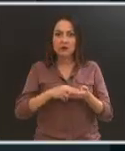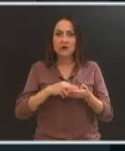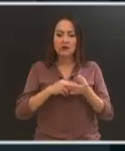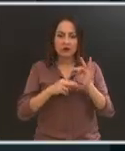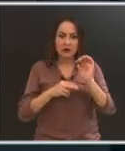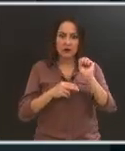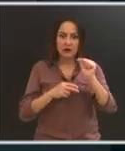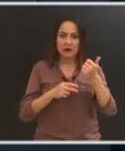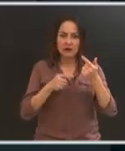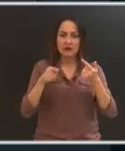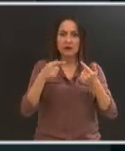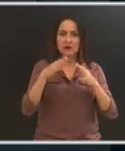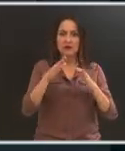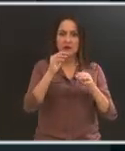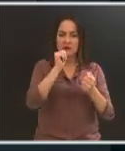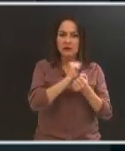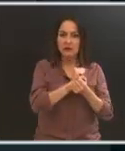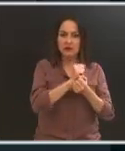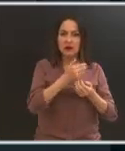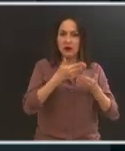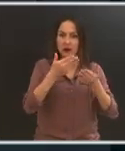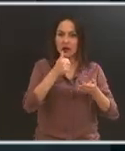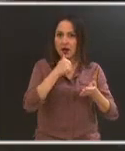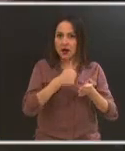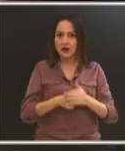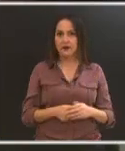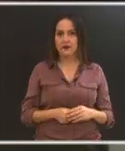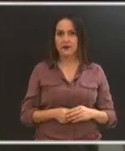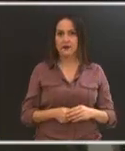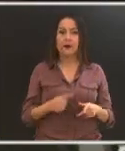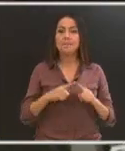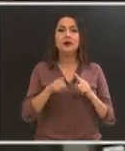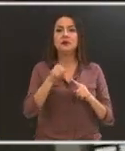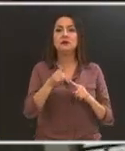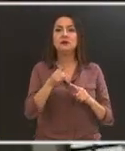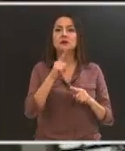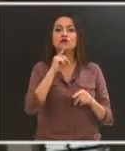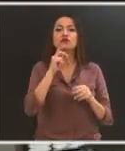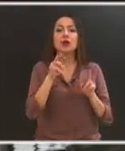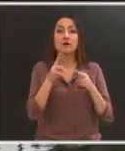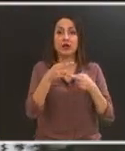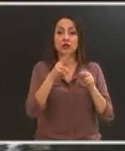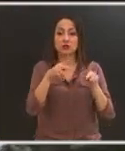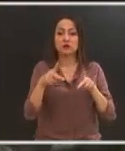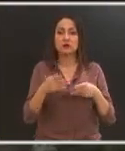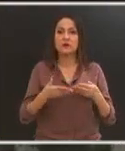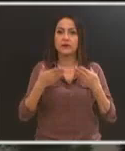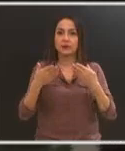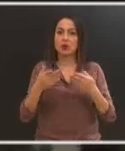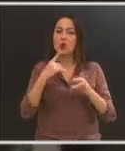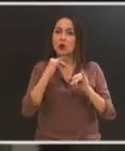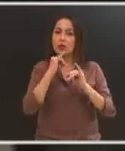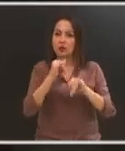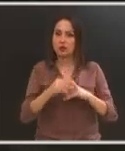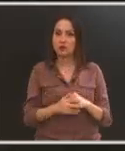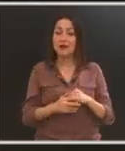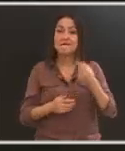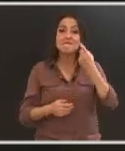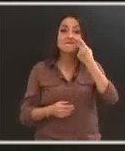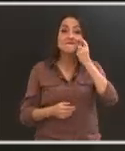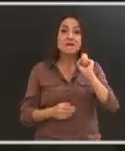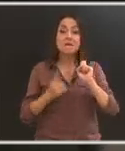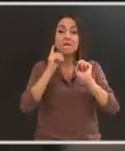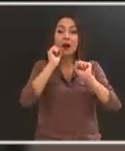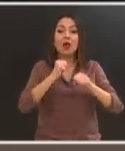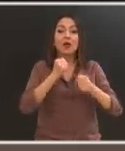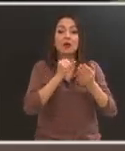¿verdad?, detuvo la entrega de la carta. Ante eso, el registro civil remitió una denuncia a la Fiscalía para